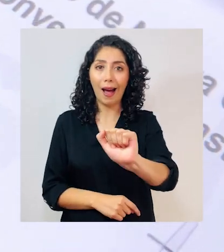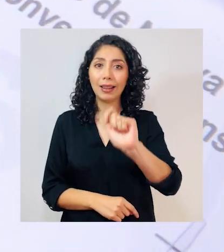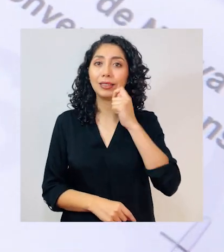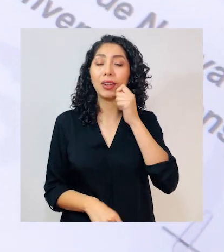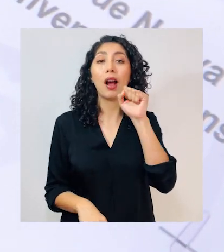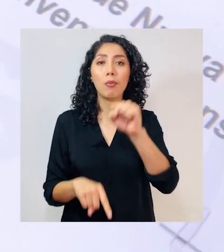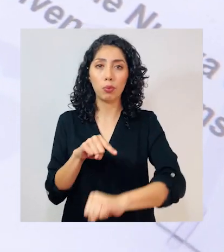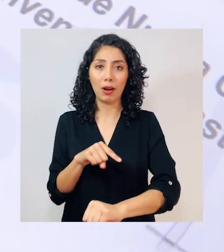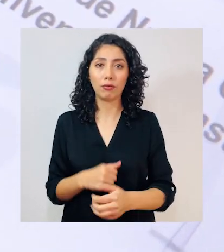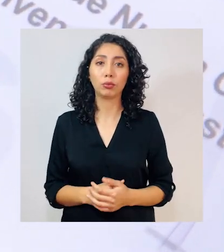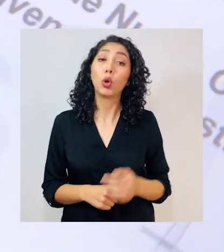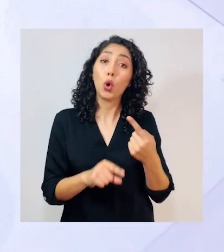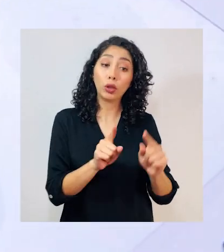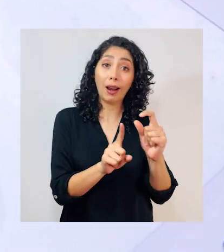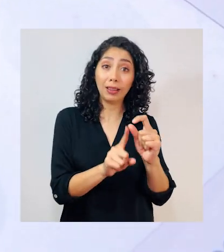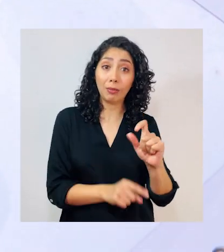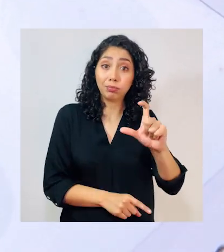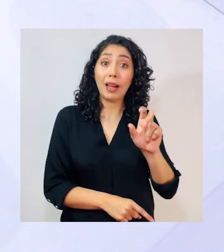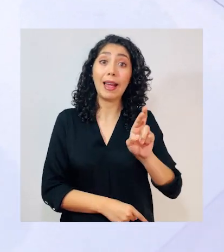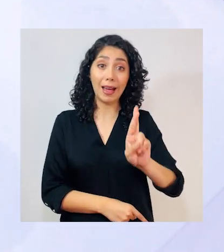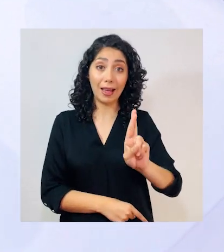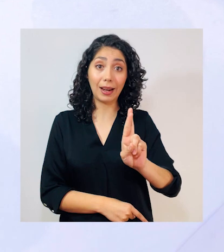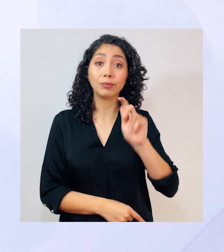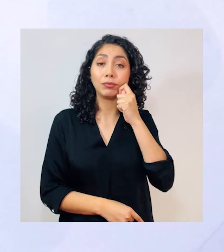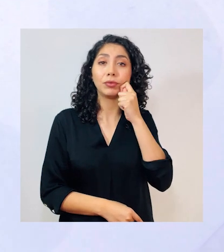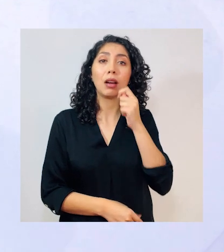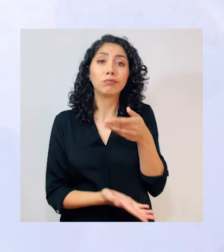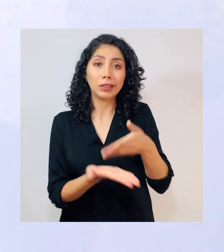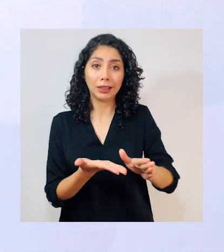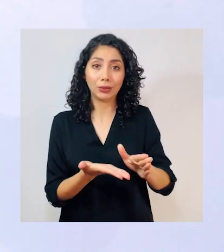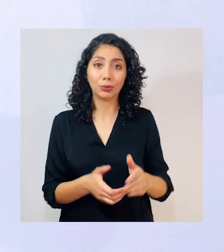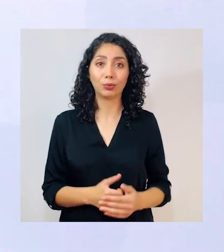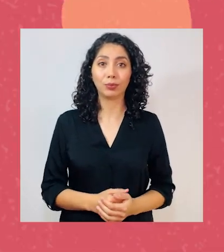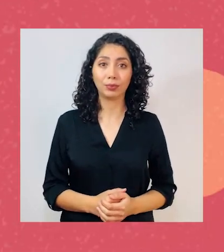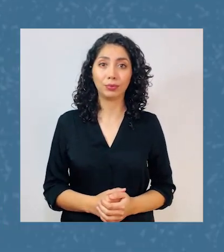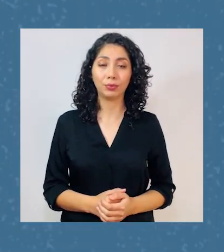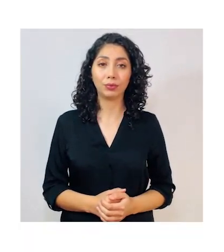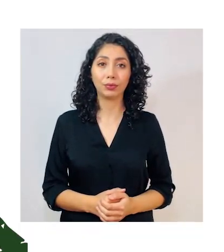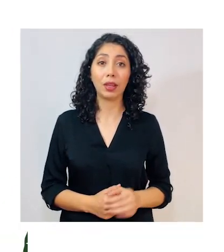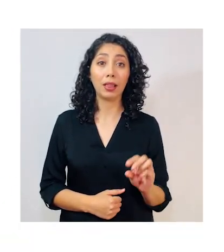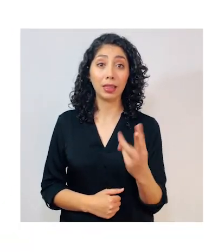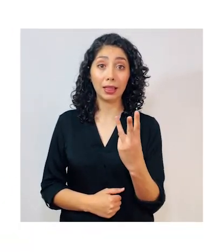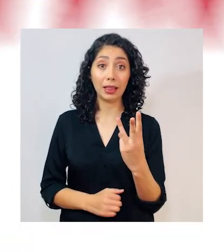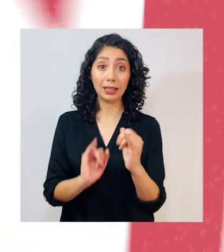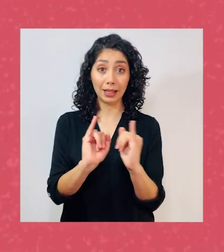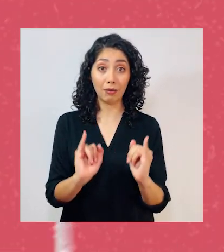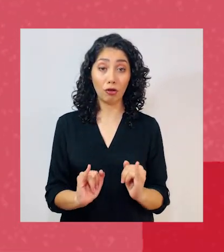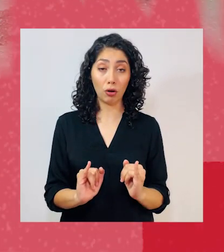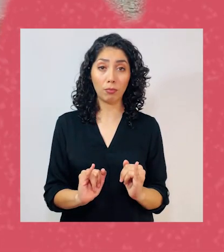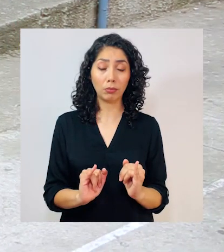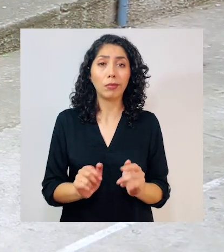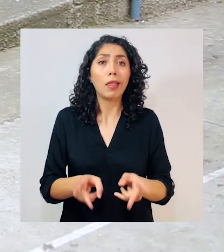para identificar la alternativa apruebo y una letra mayúscula R para la alternativa rechazo. Tercera modalidad.